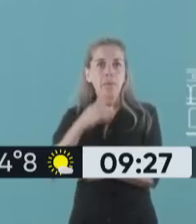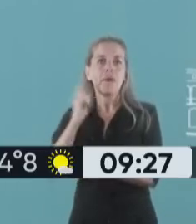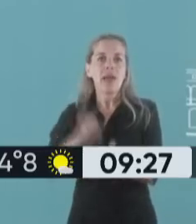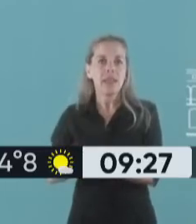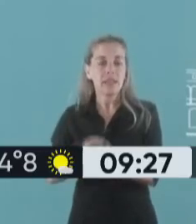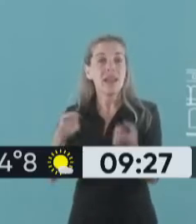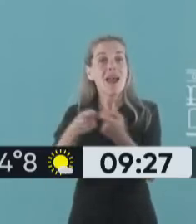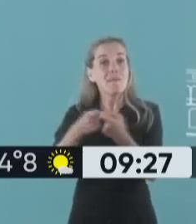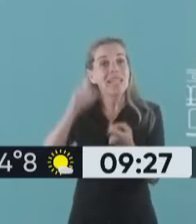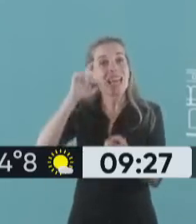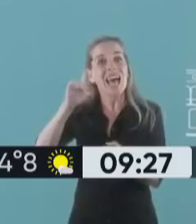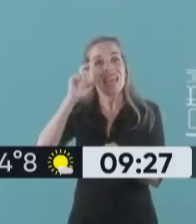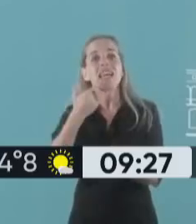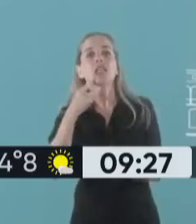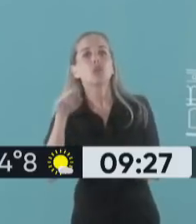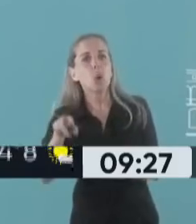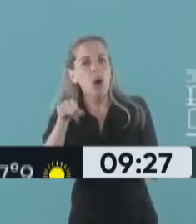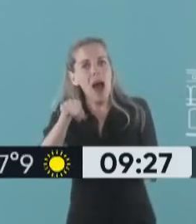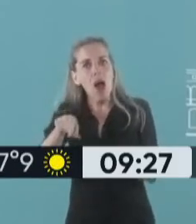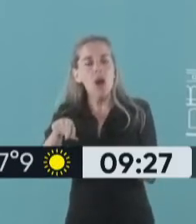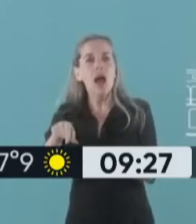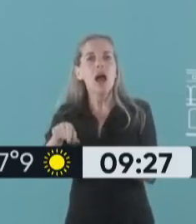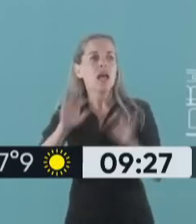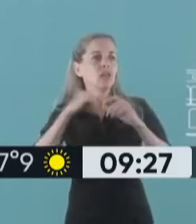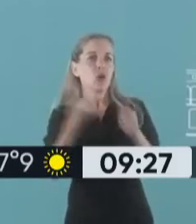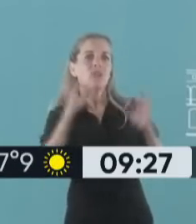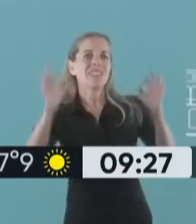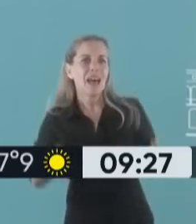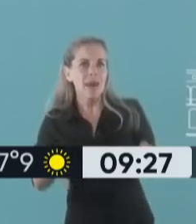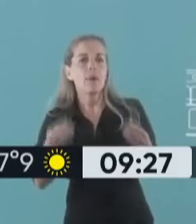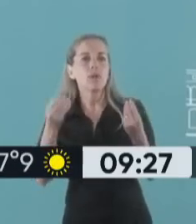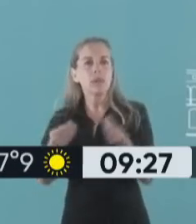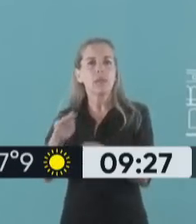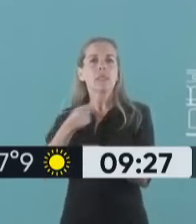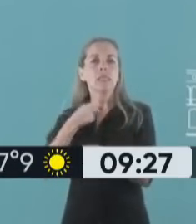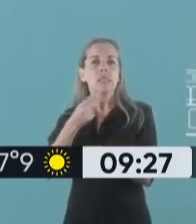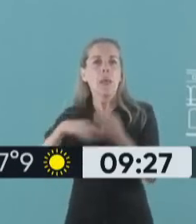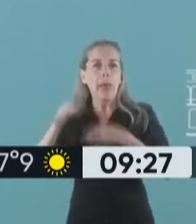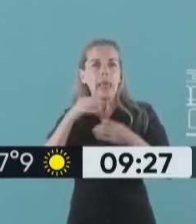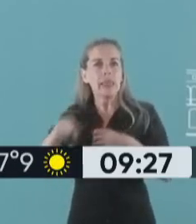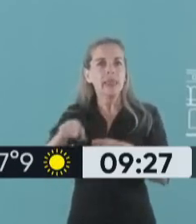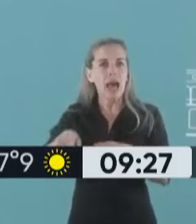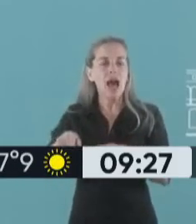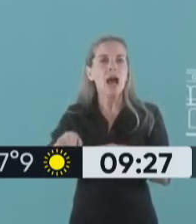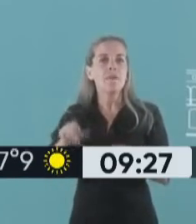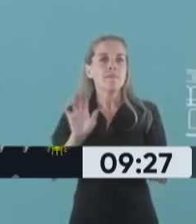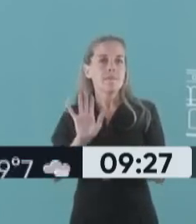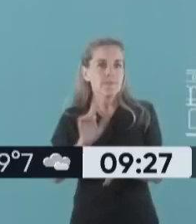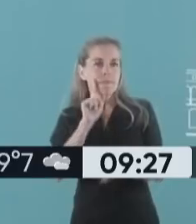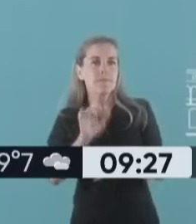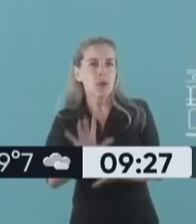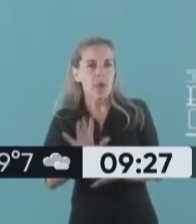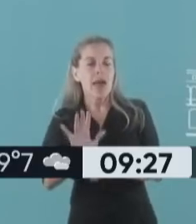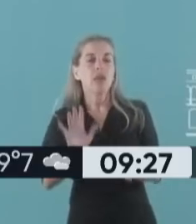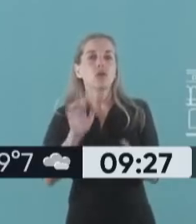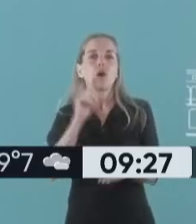en un proceso, como todos sabemos, de compra, de venta, y eso también hace que haya que ser muy cuidadosos con